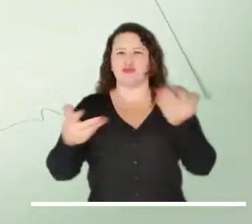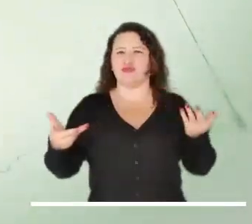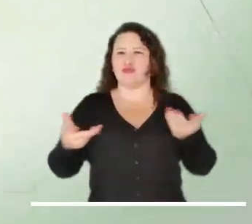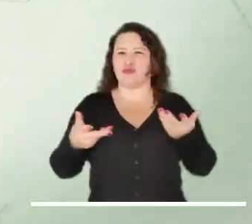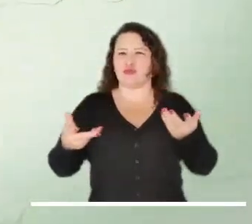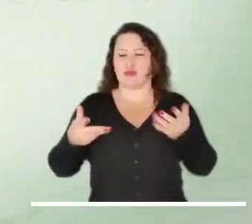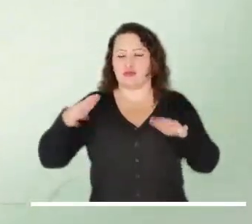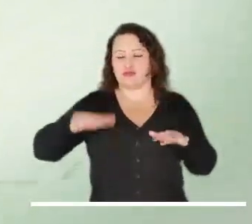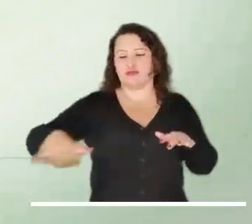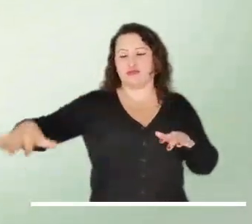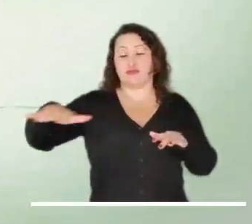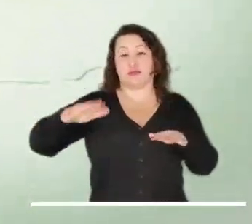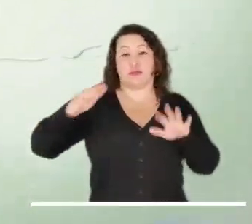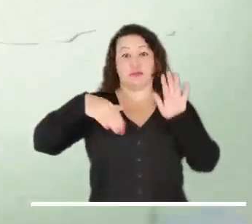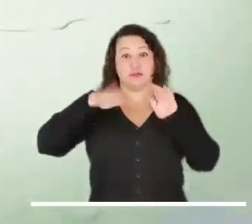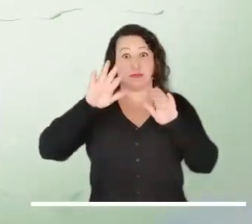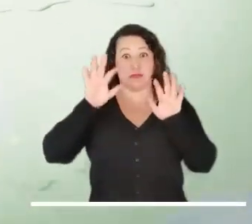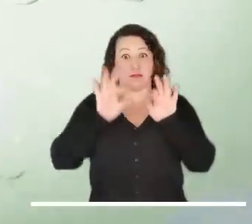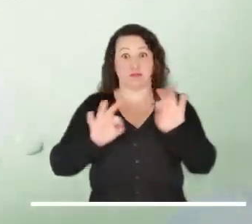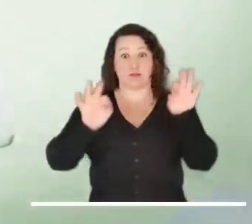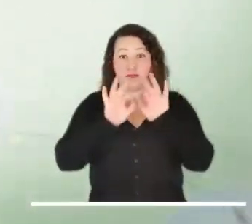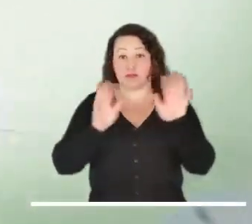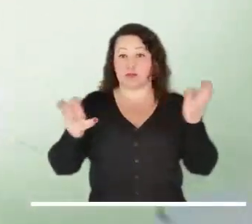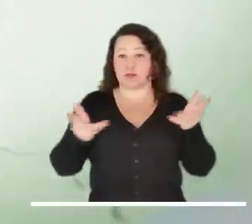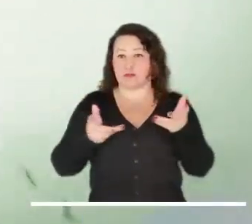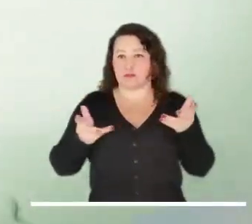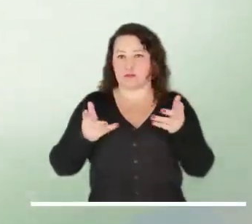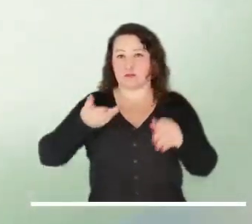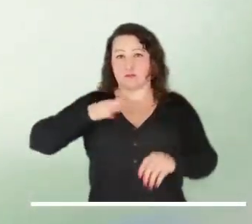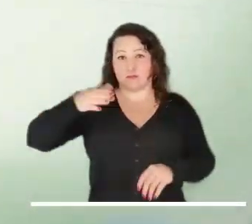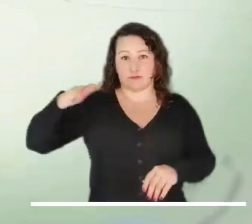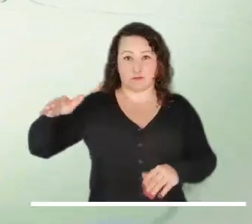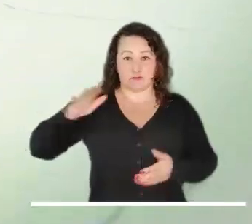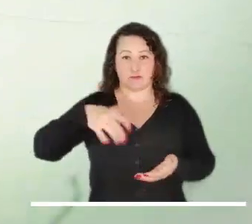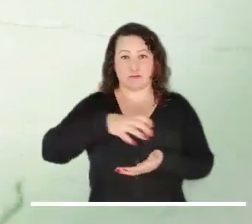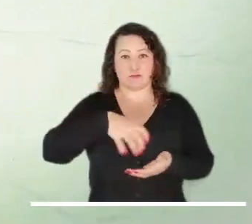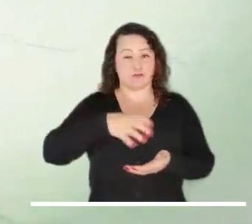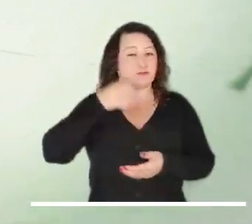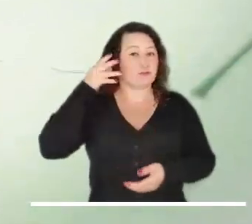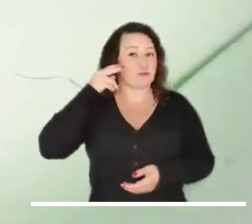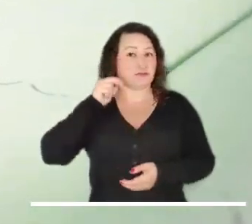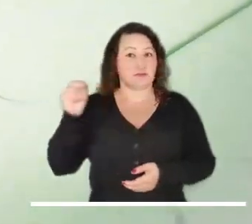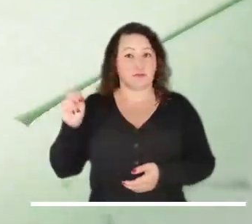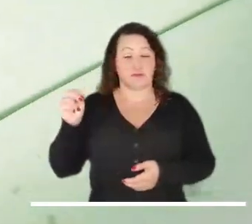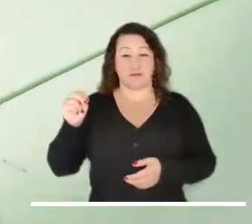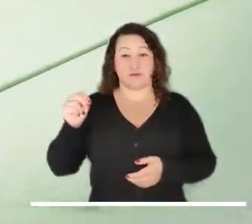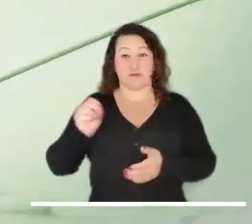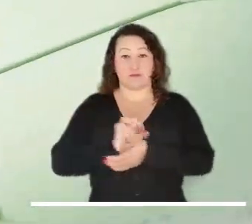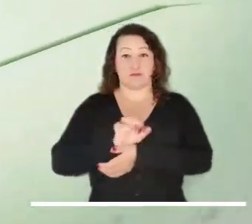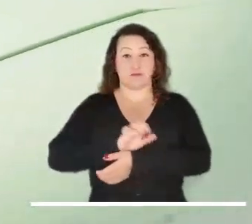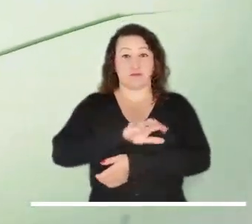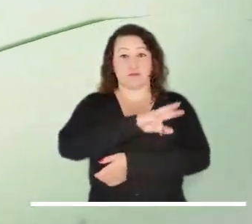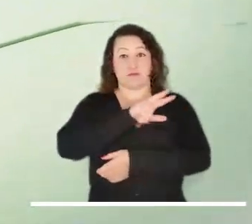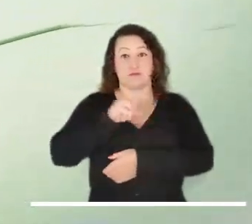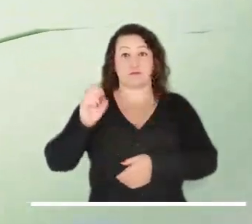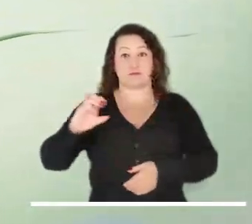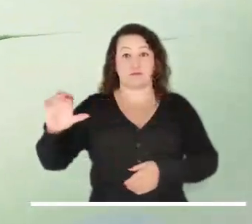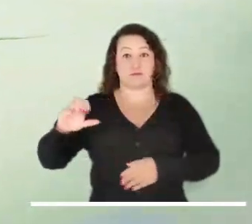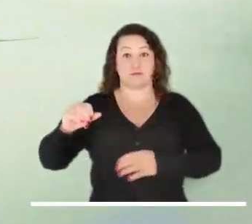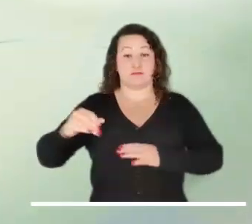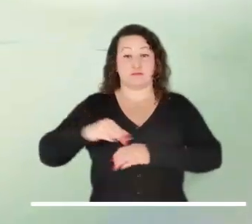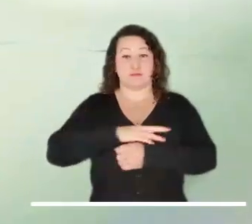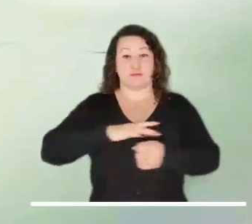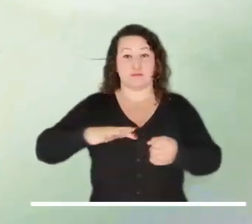Las lluvias andinas se podrían registrar en amplios sectores. Las más importantes son posibles en Antioquia, Los Santanderes, Eje